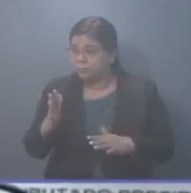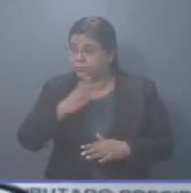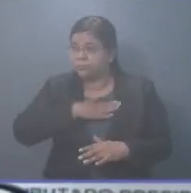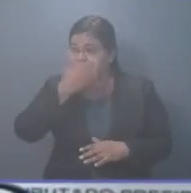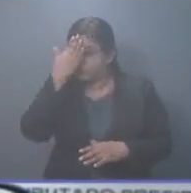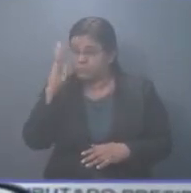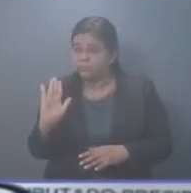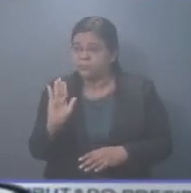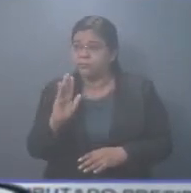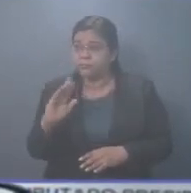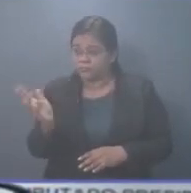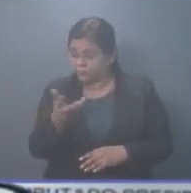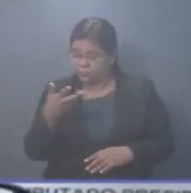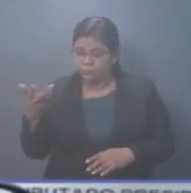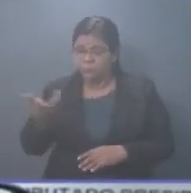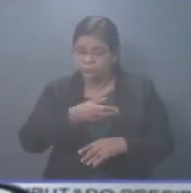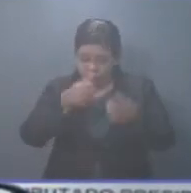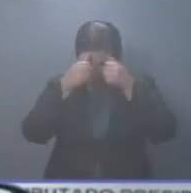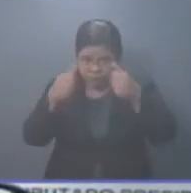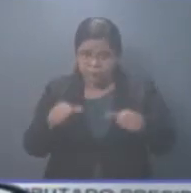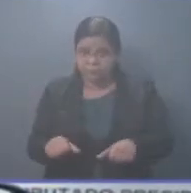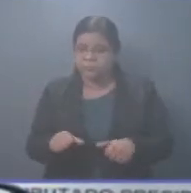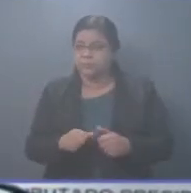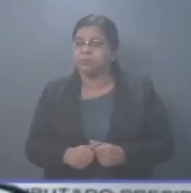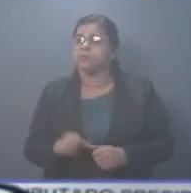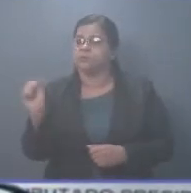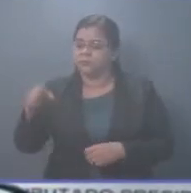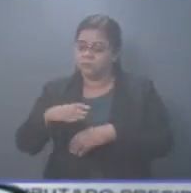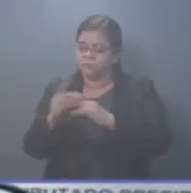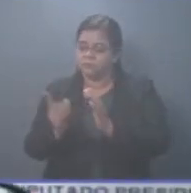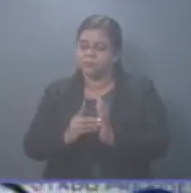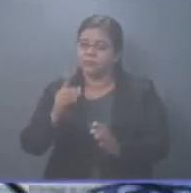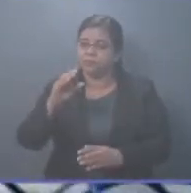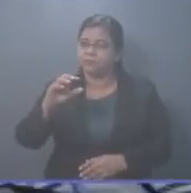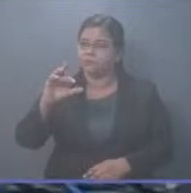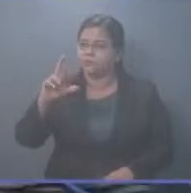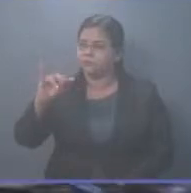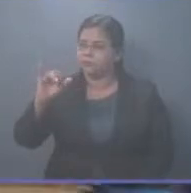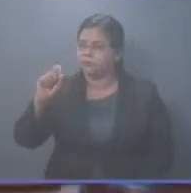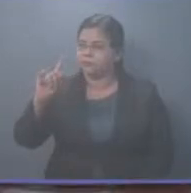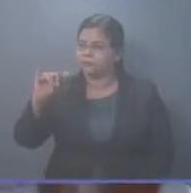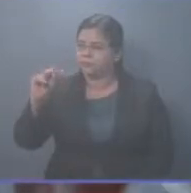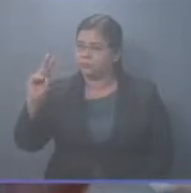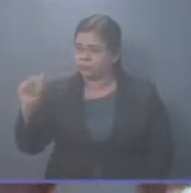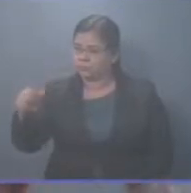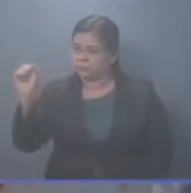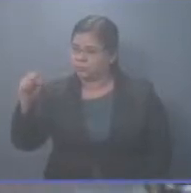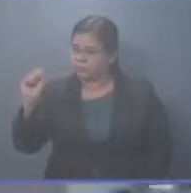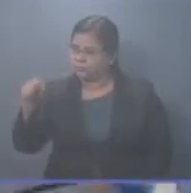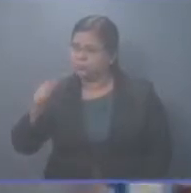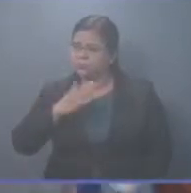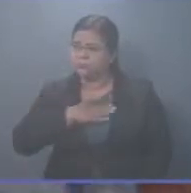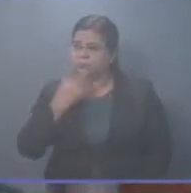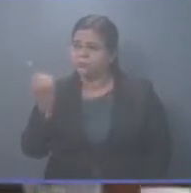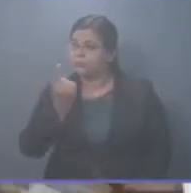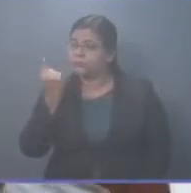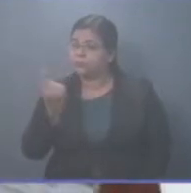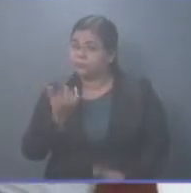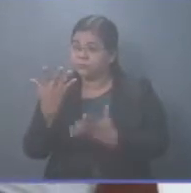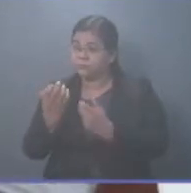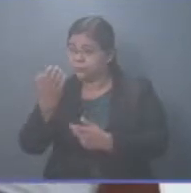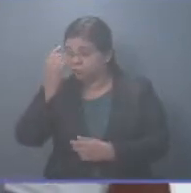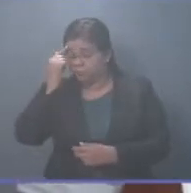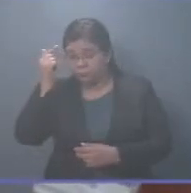somete al concurso de la concesión, ¿verdad? Diputada Cristales. Yo solo quiero pensar cuando